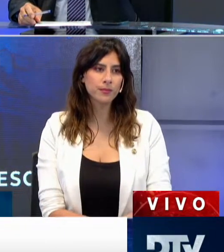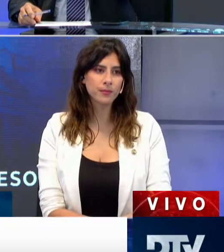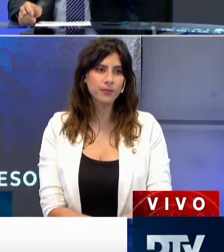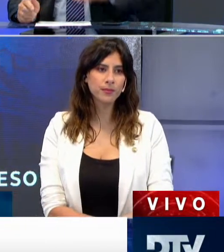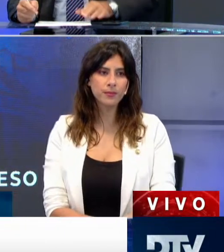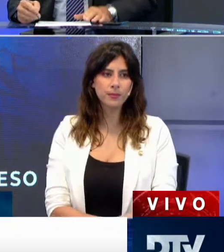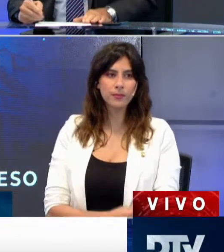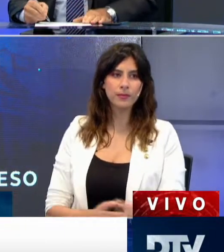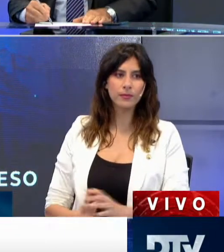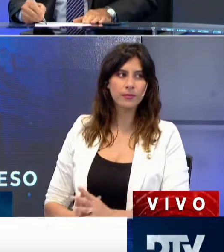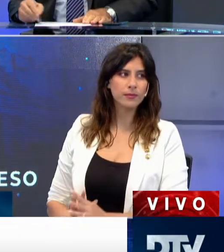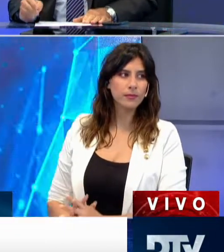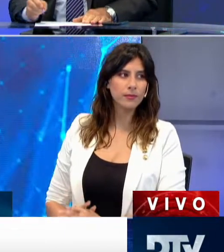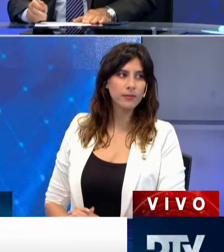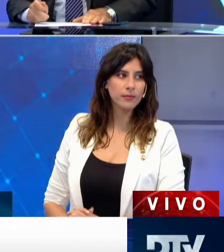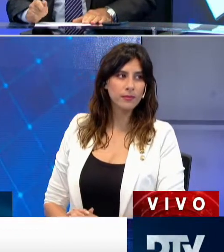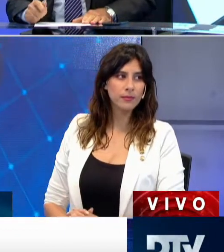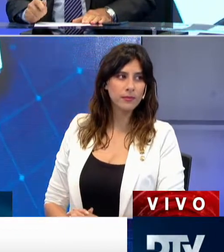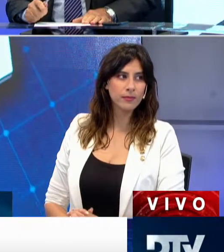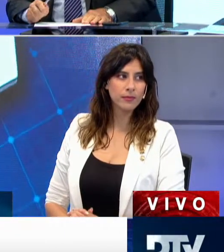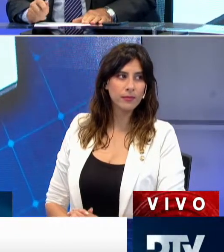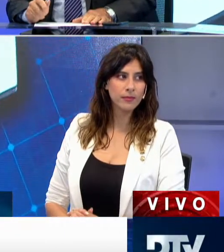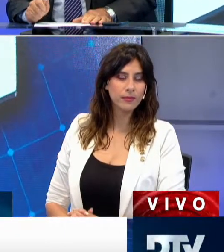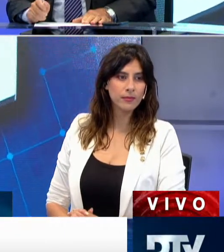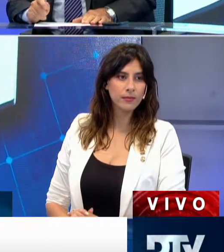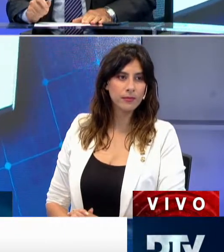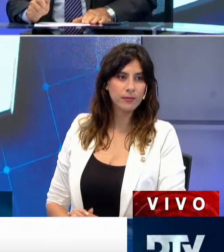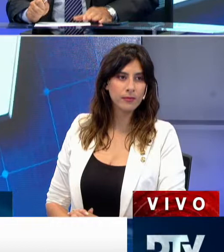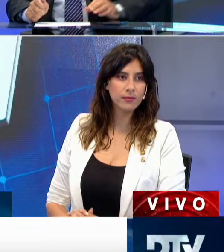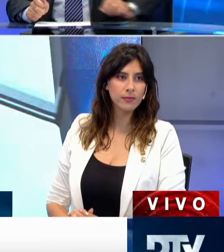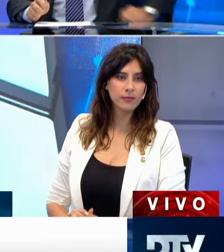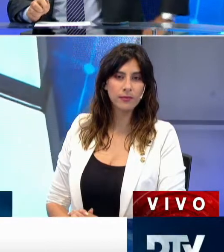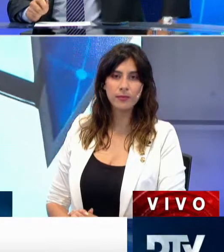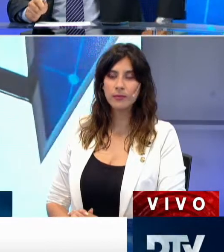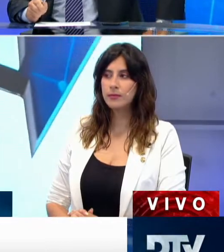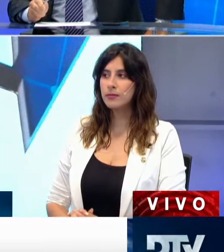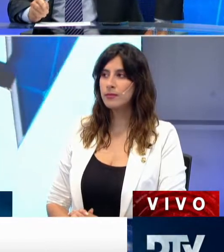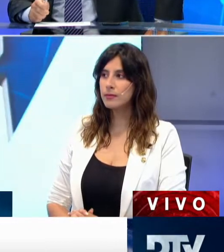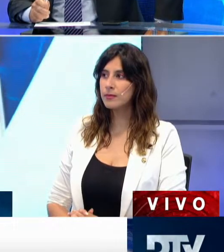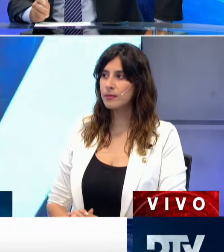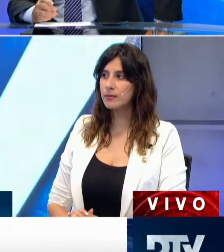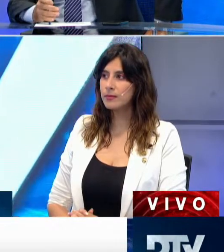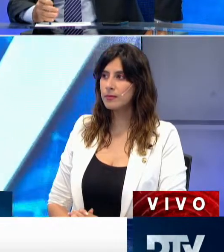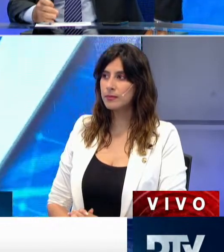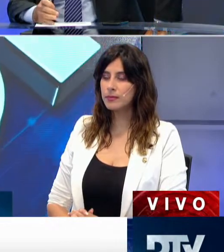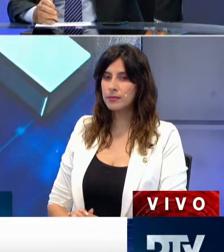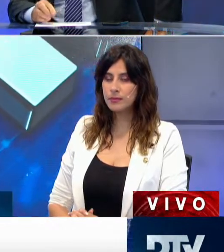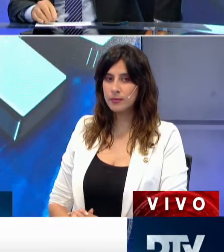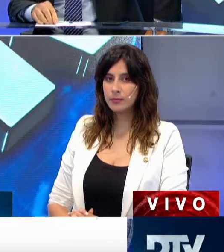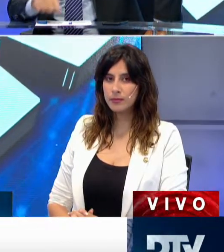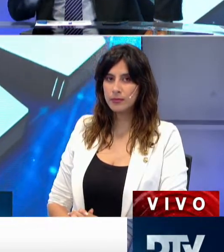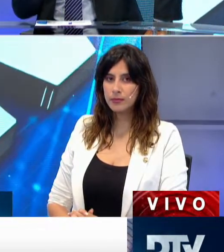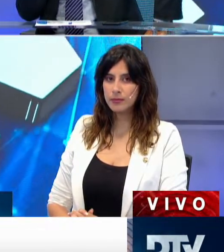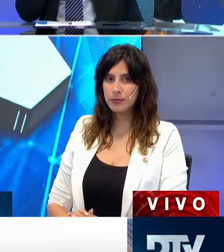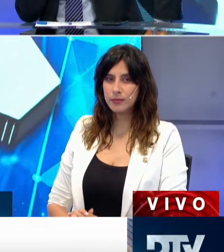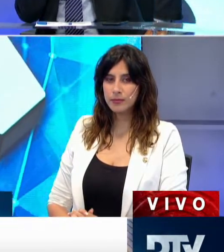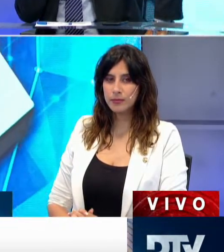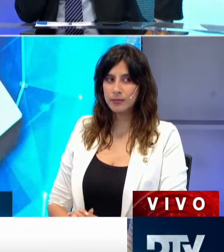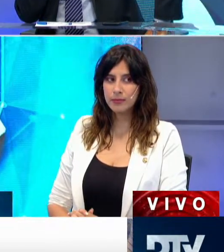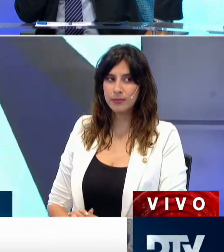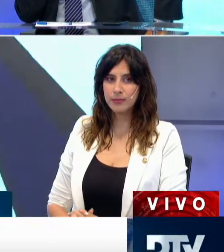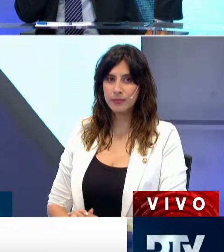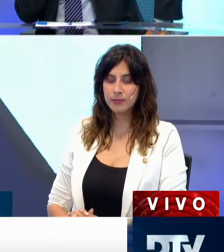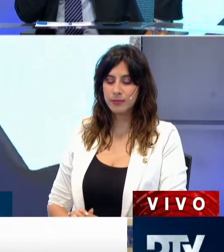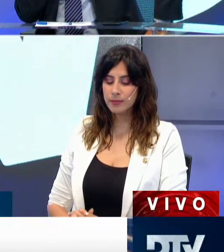diría más de 220 votos afirmativos en estos cuatro proyectos más relevantes. El primero, lógicamente, que tiene que ver con